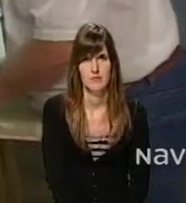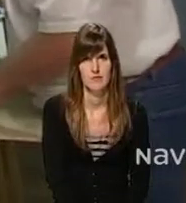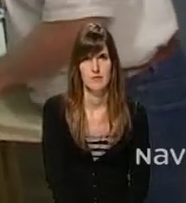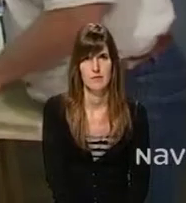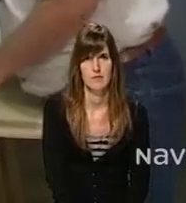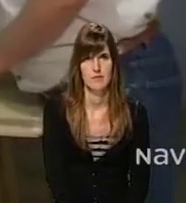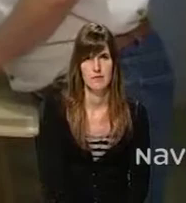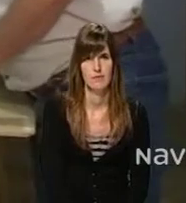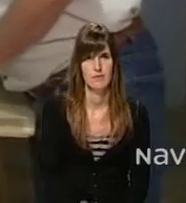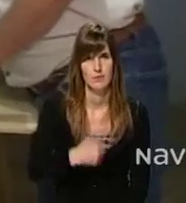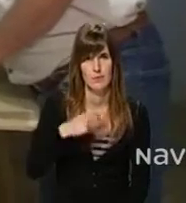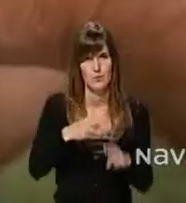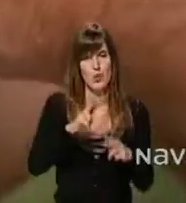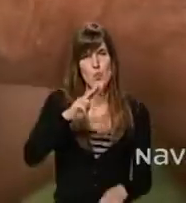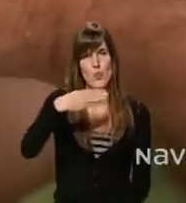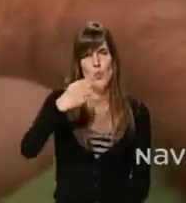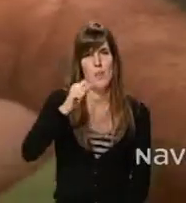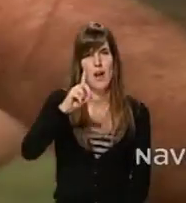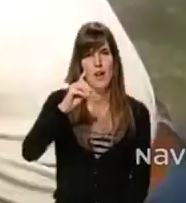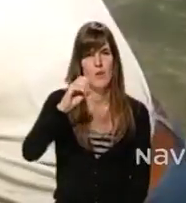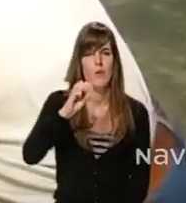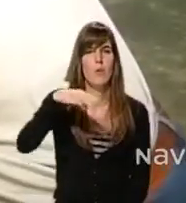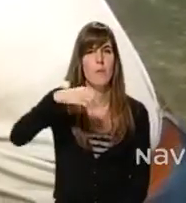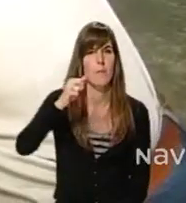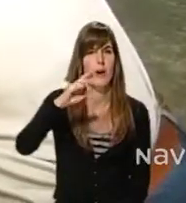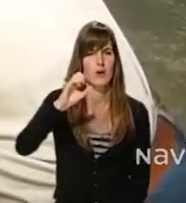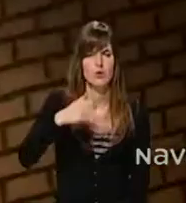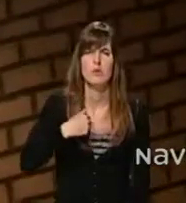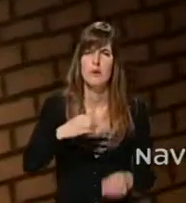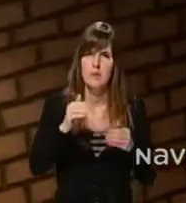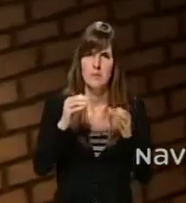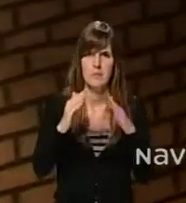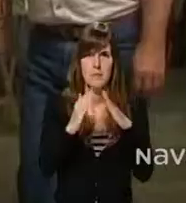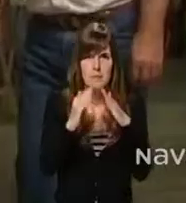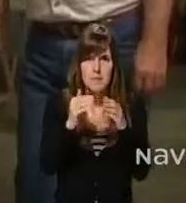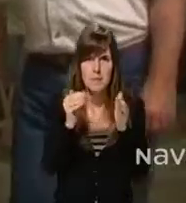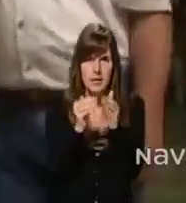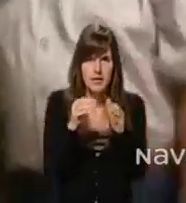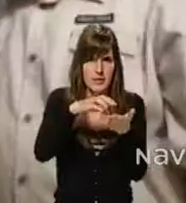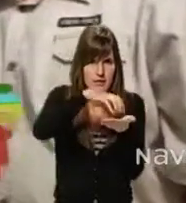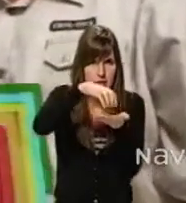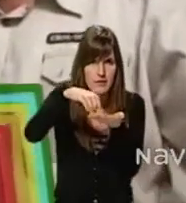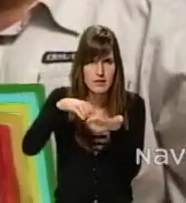Soy Ubaldo Marcos y me dedico a hacer maquetas aproximadamente unos 40 años.